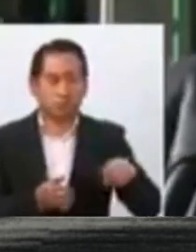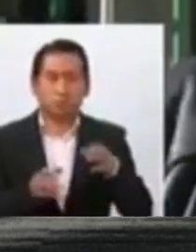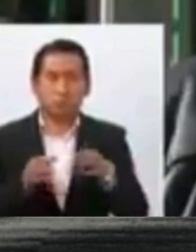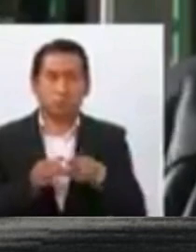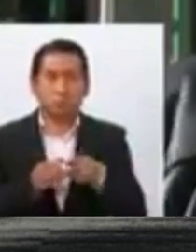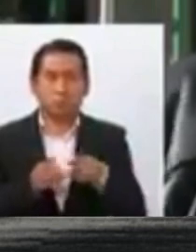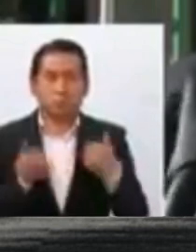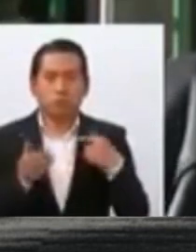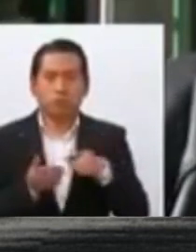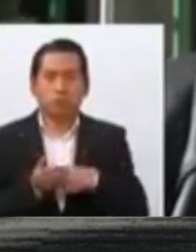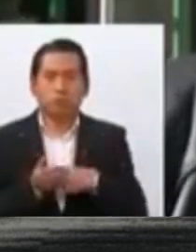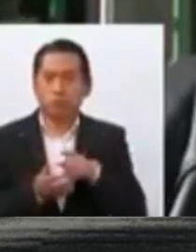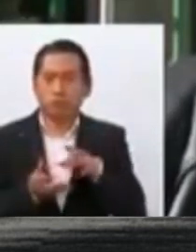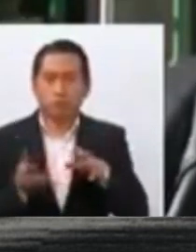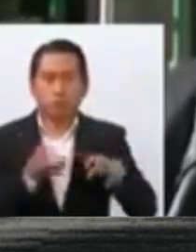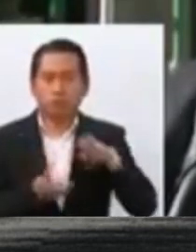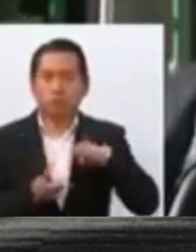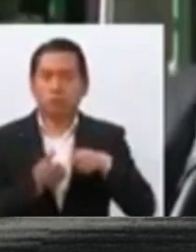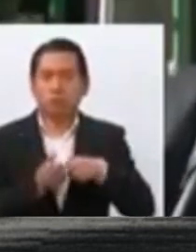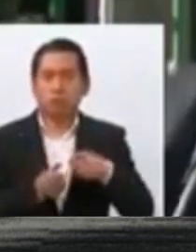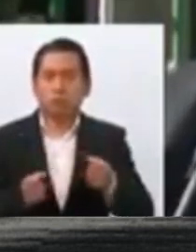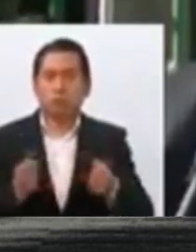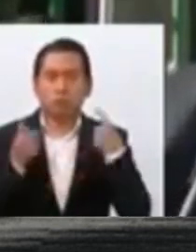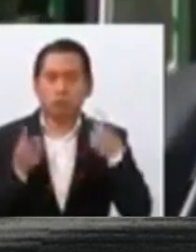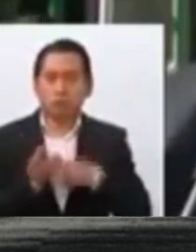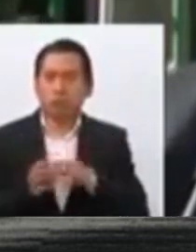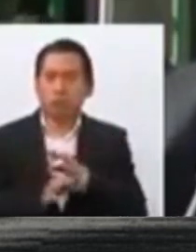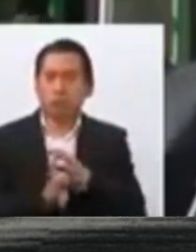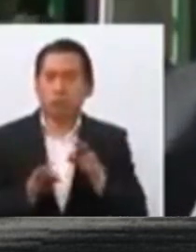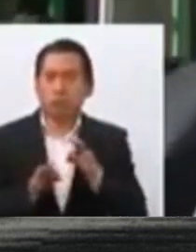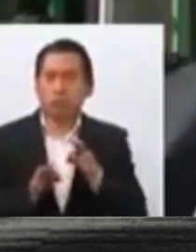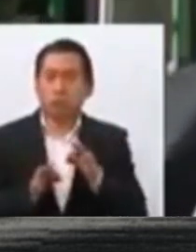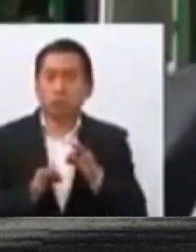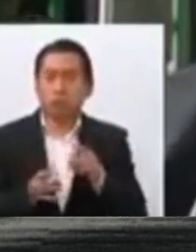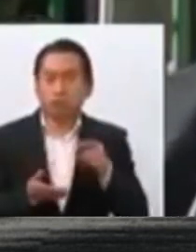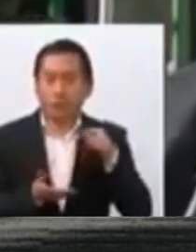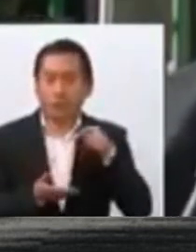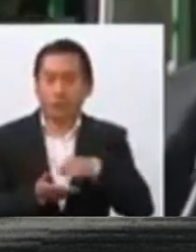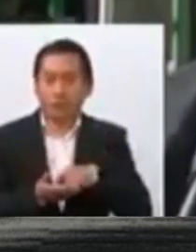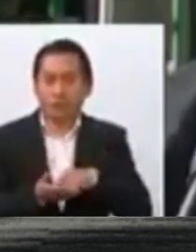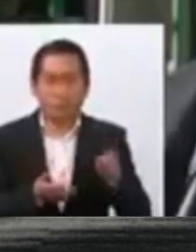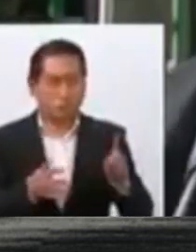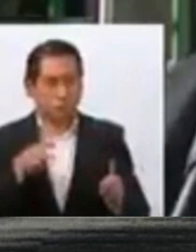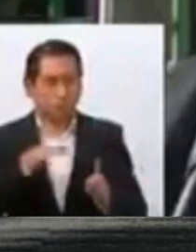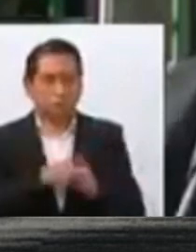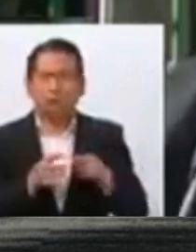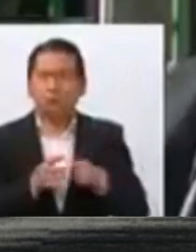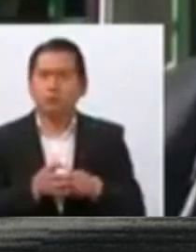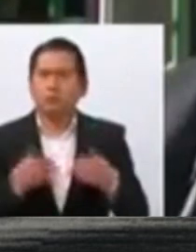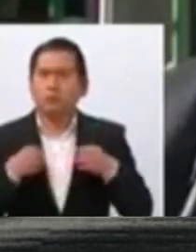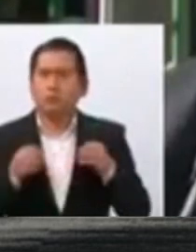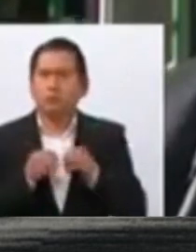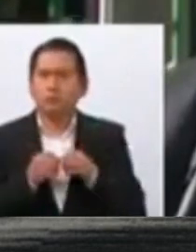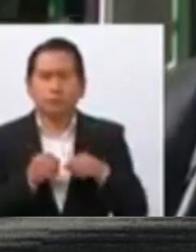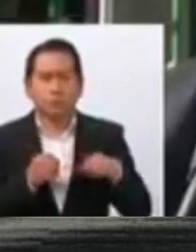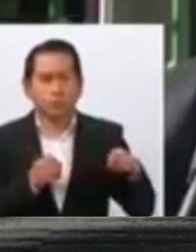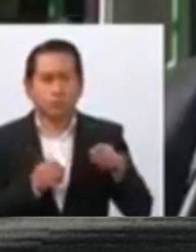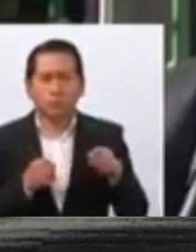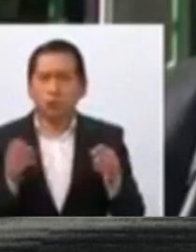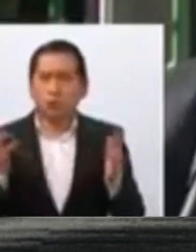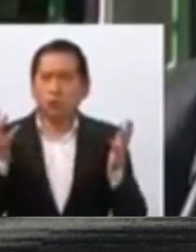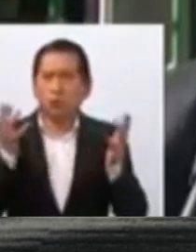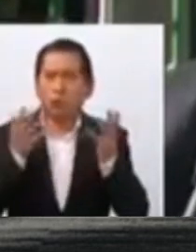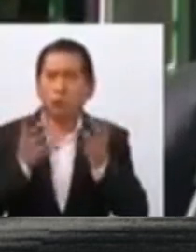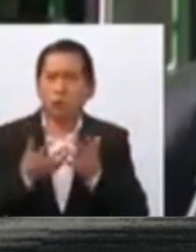fue absolutamente violentada, fue incumplida y lo que de por medio ha existido es una